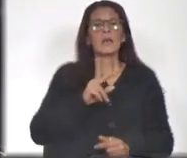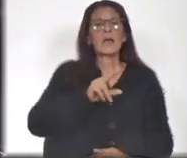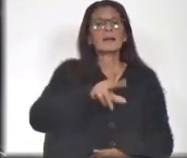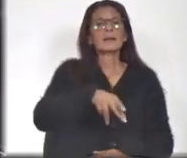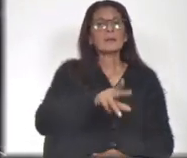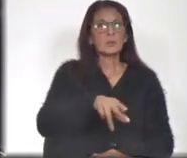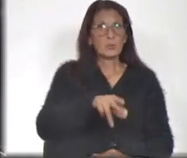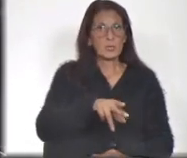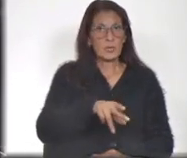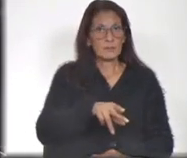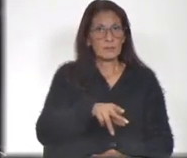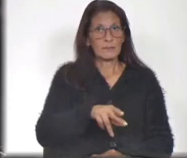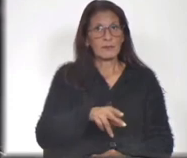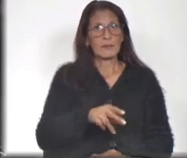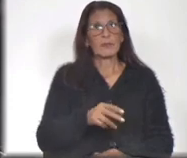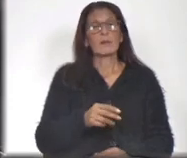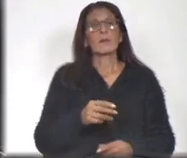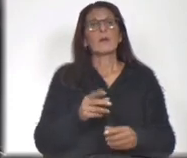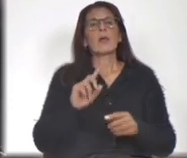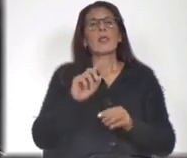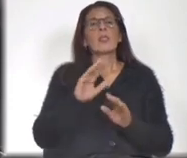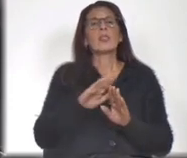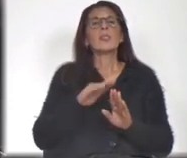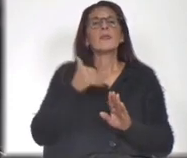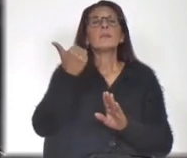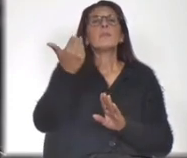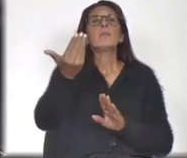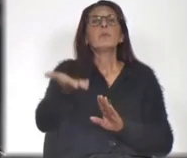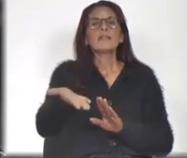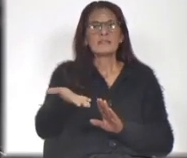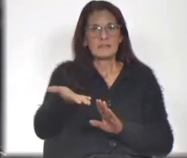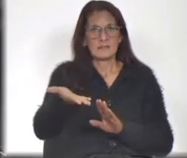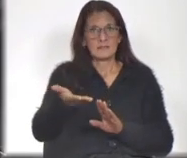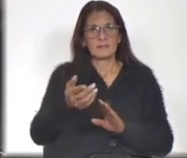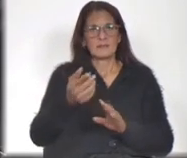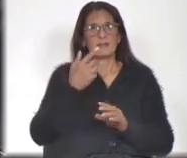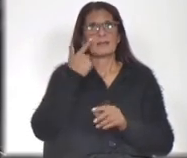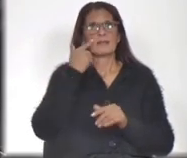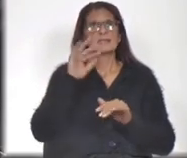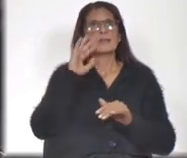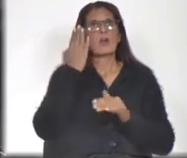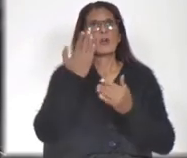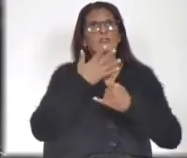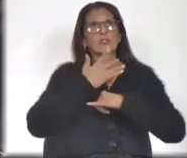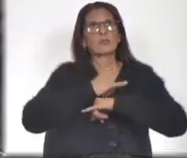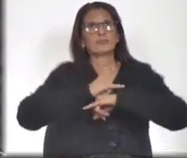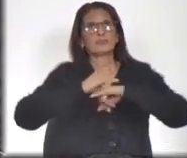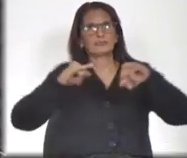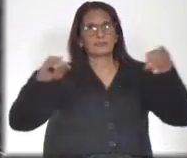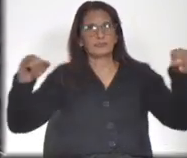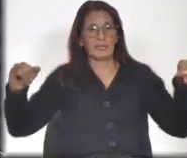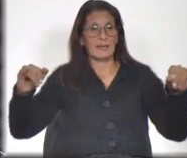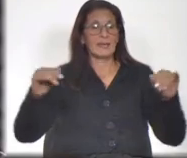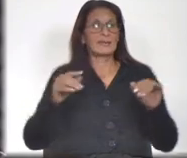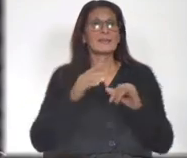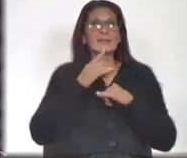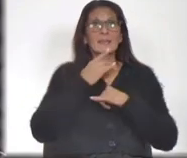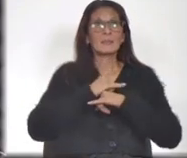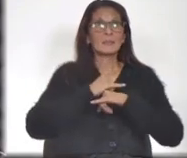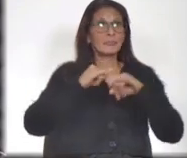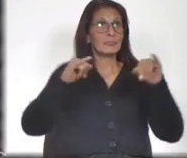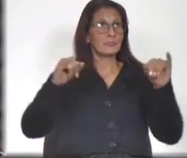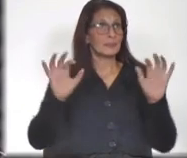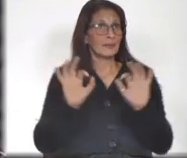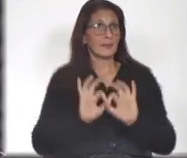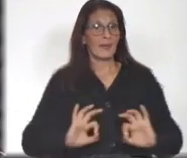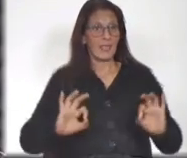renuncia se da luego de que se conoce públicamente. Si no, nada indica que se hubiera